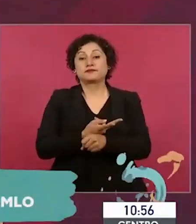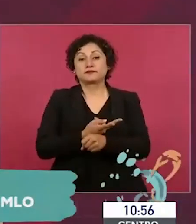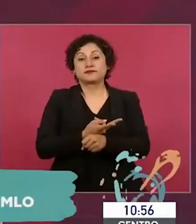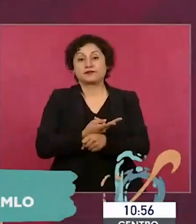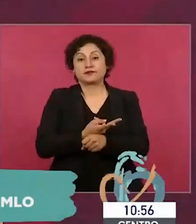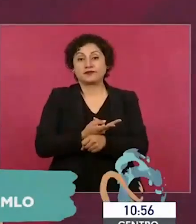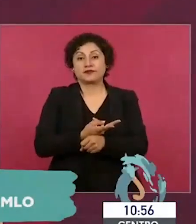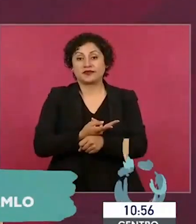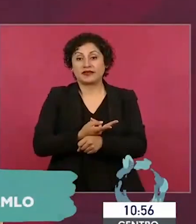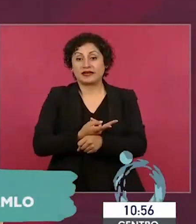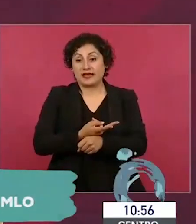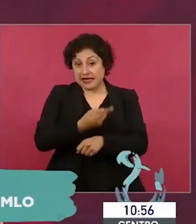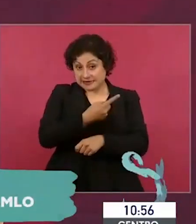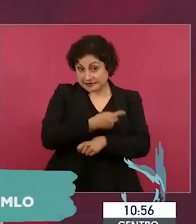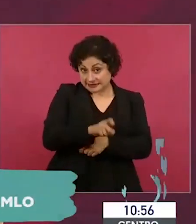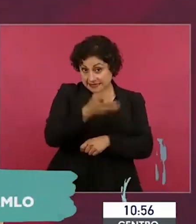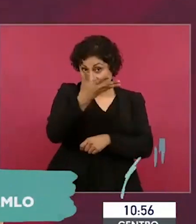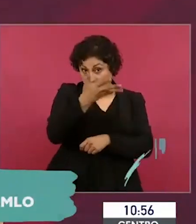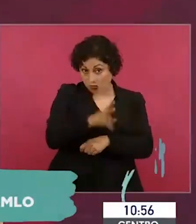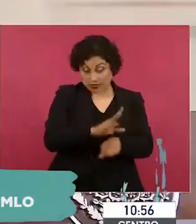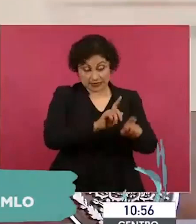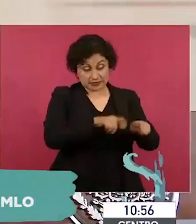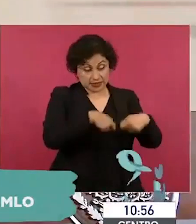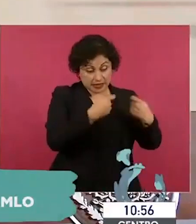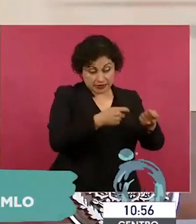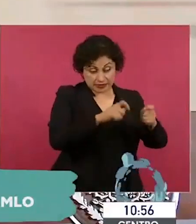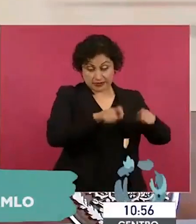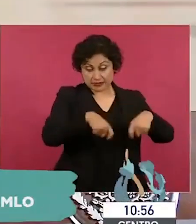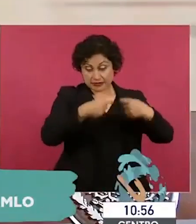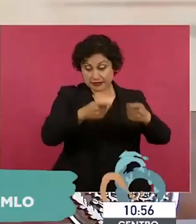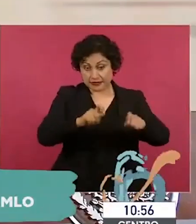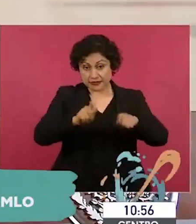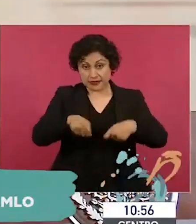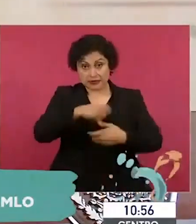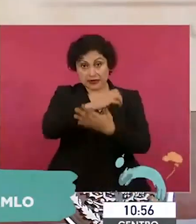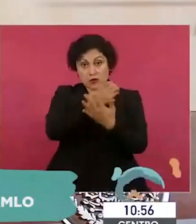que de esos 110 contratos solo